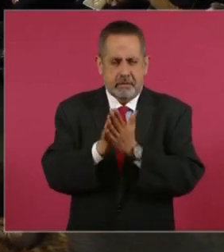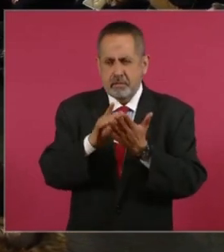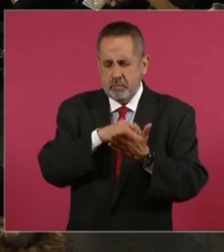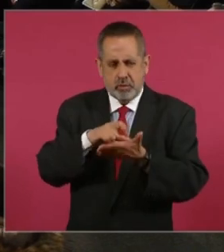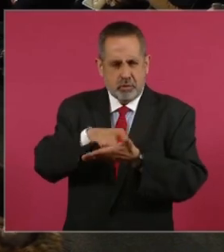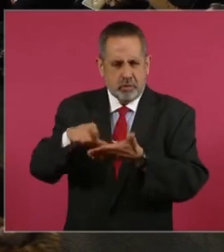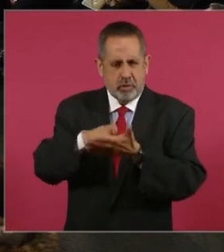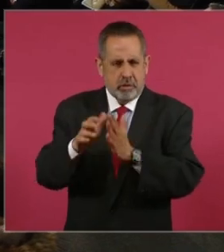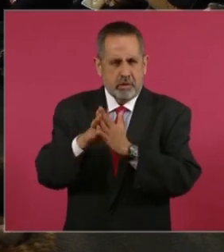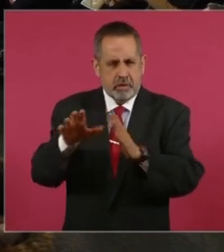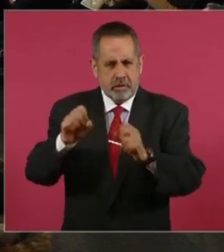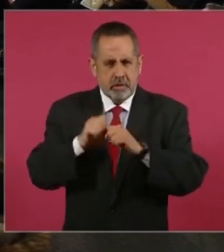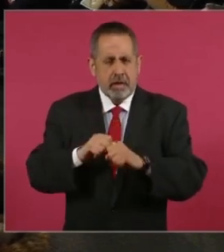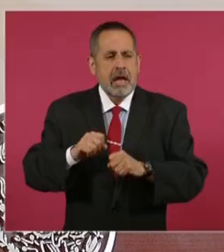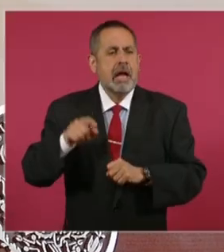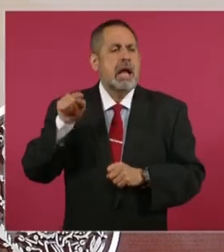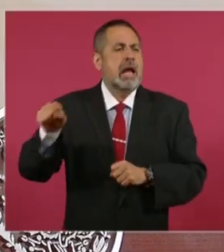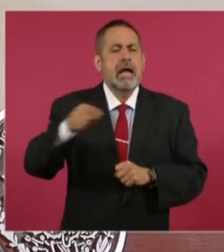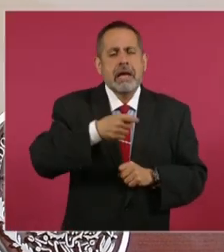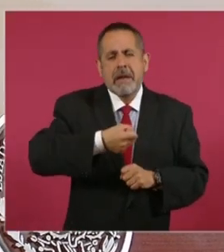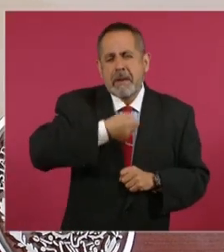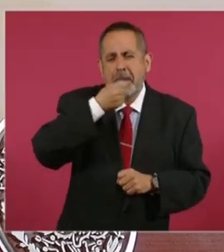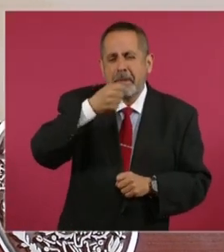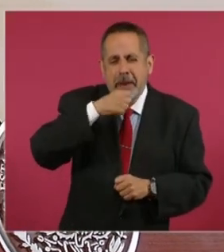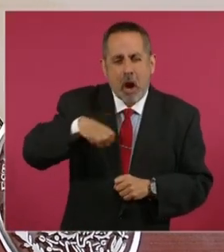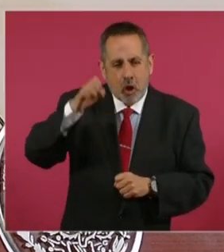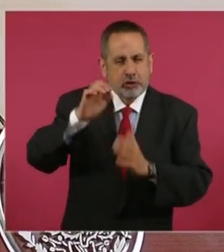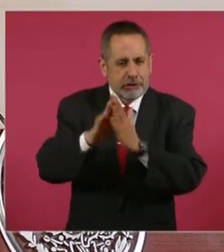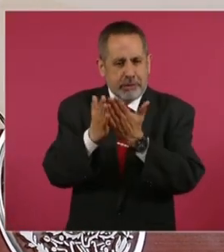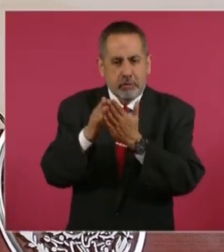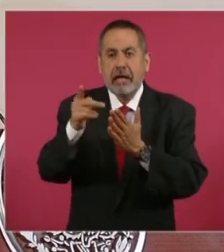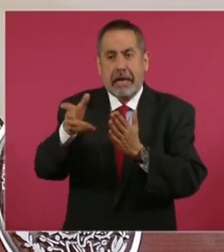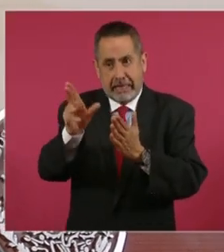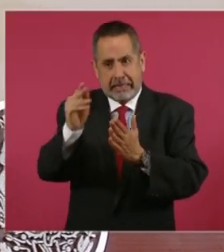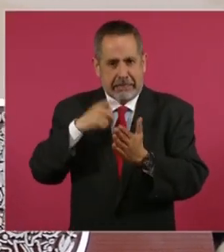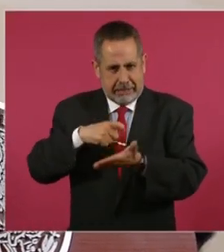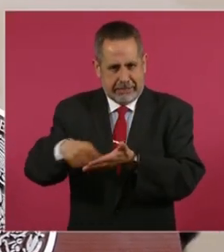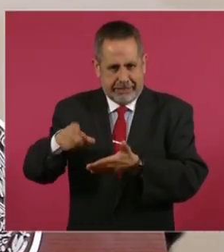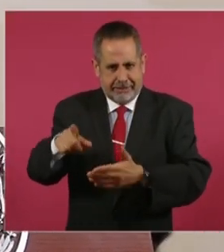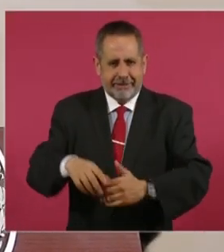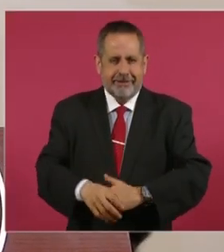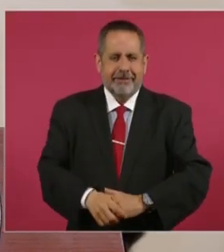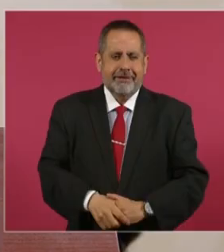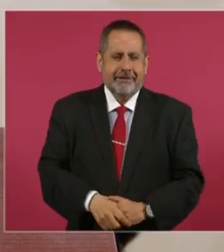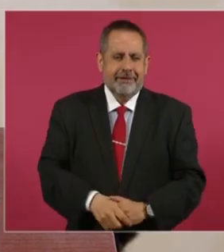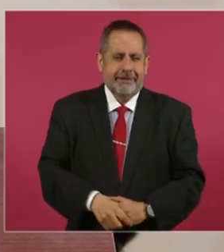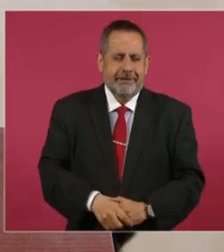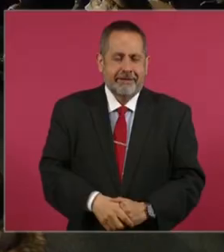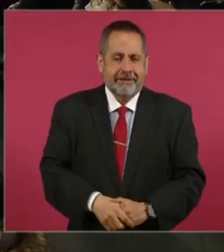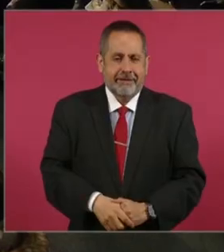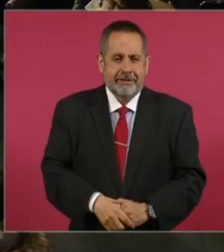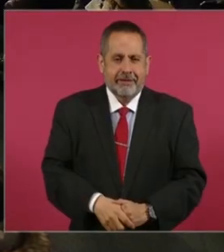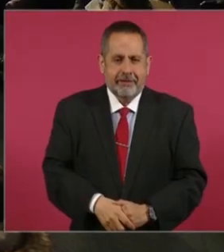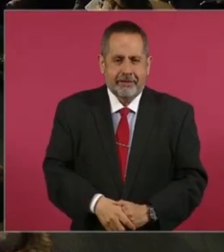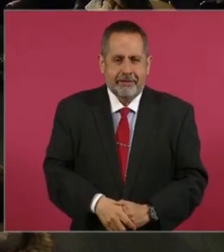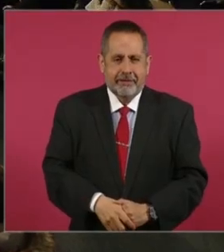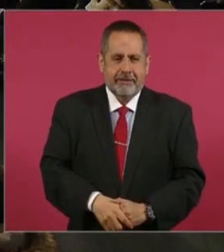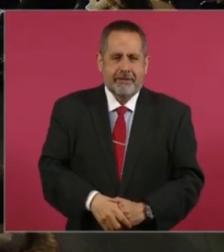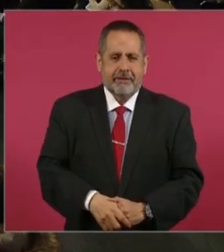viejos, que